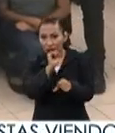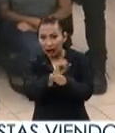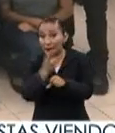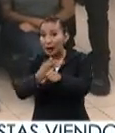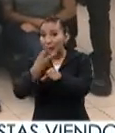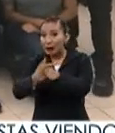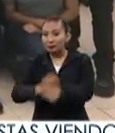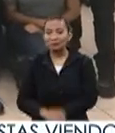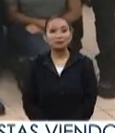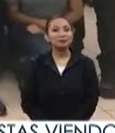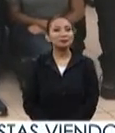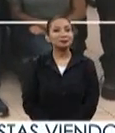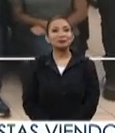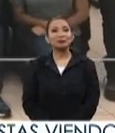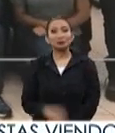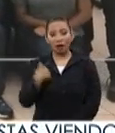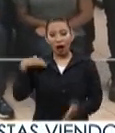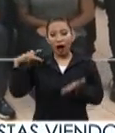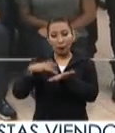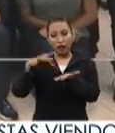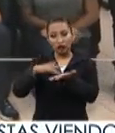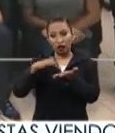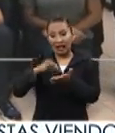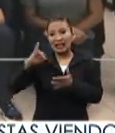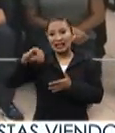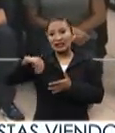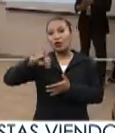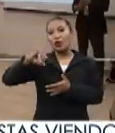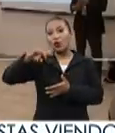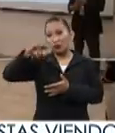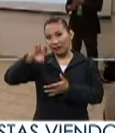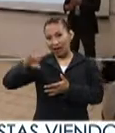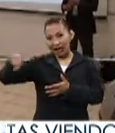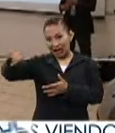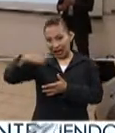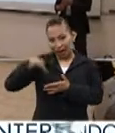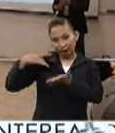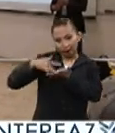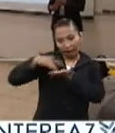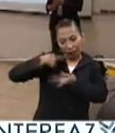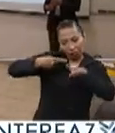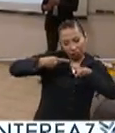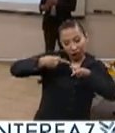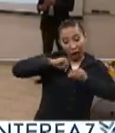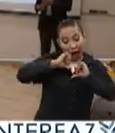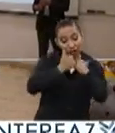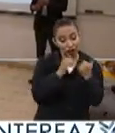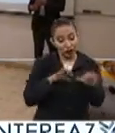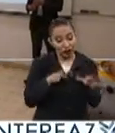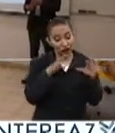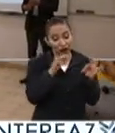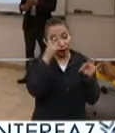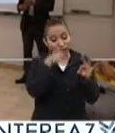secundaria y preparatoria. Ahí, con apoyo del Instituto de la Juventud, hicimos esta asociación